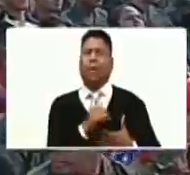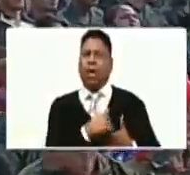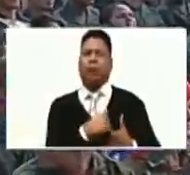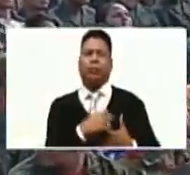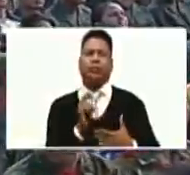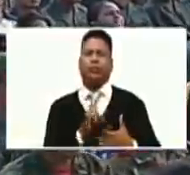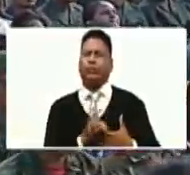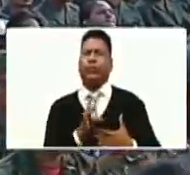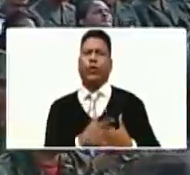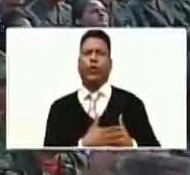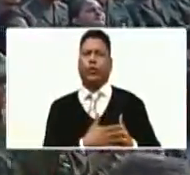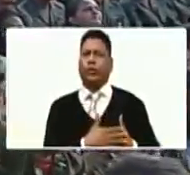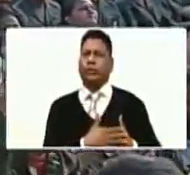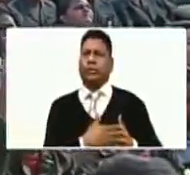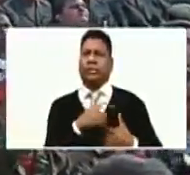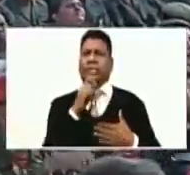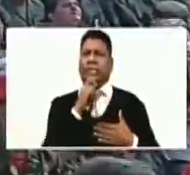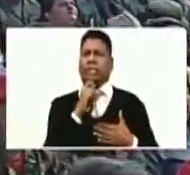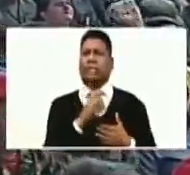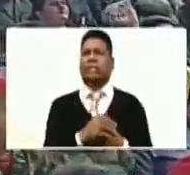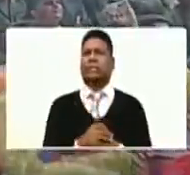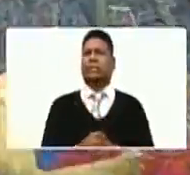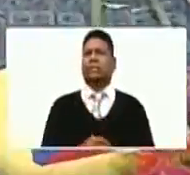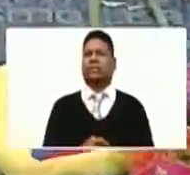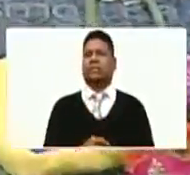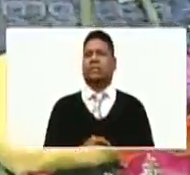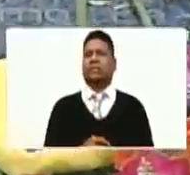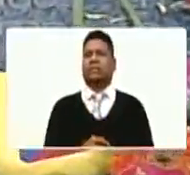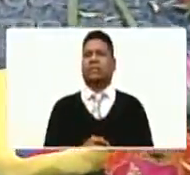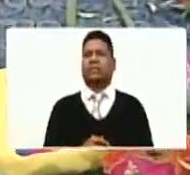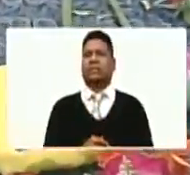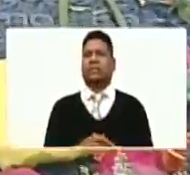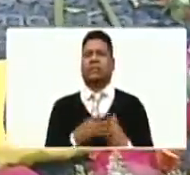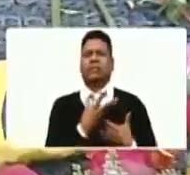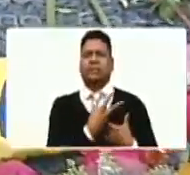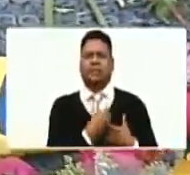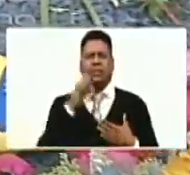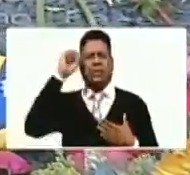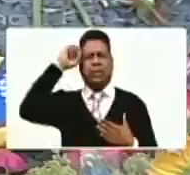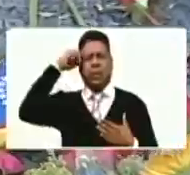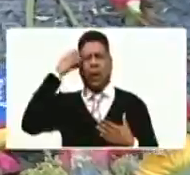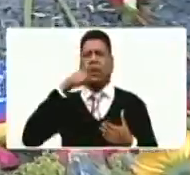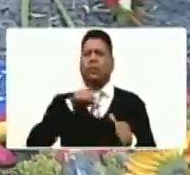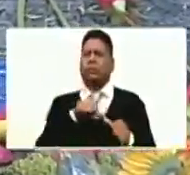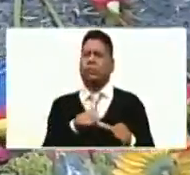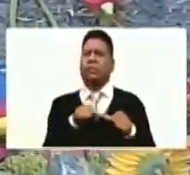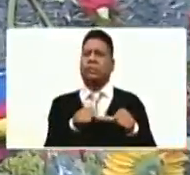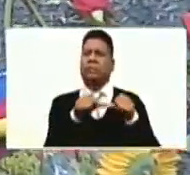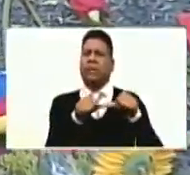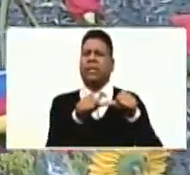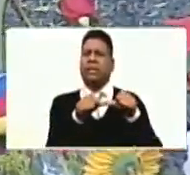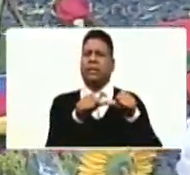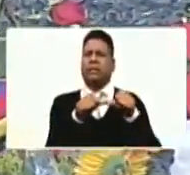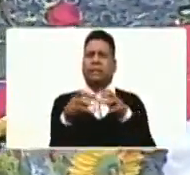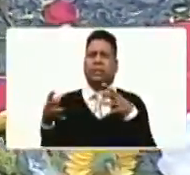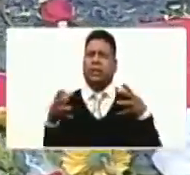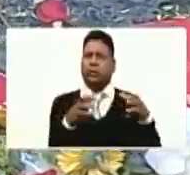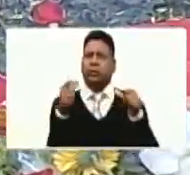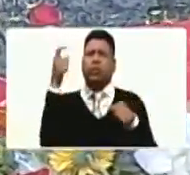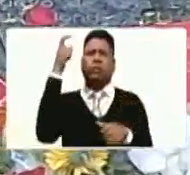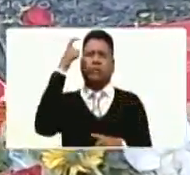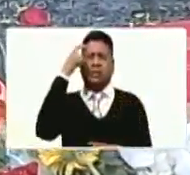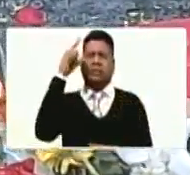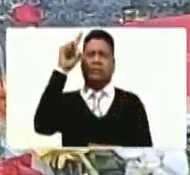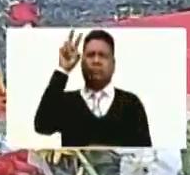muerte del comandante supremo Hugo Chávez. Está en nosotros el luto, el recuerdo permanente de un hombre que luchó día a día